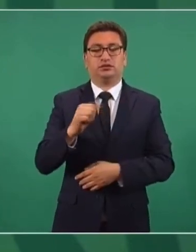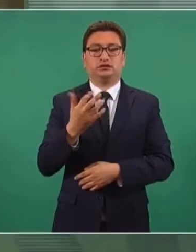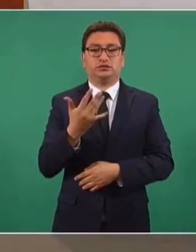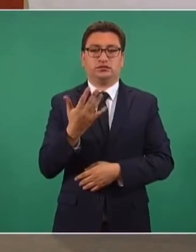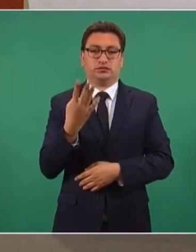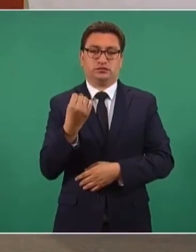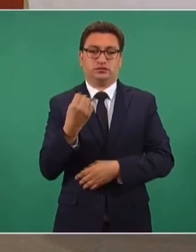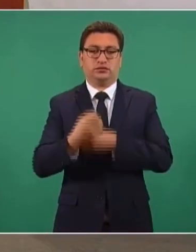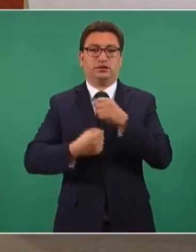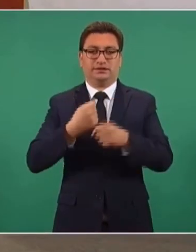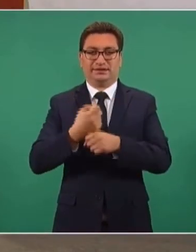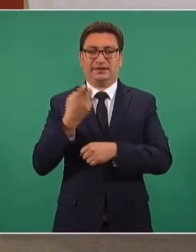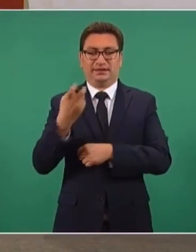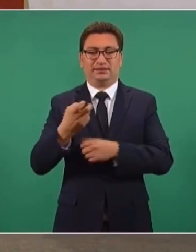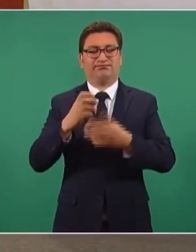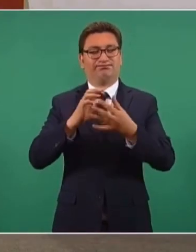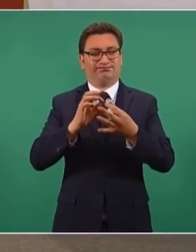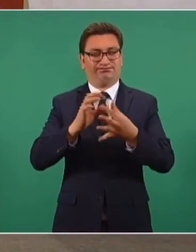años. Sobre eso.